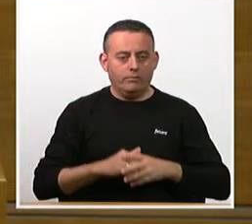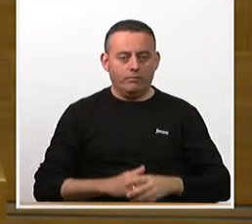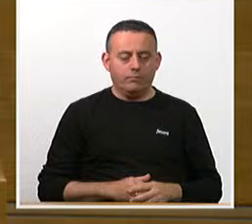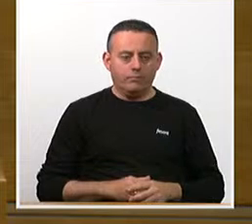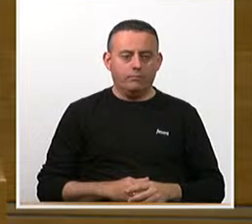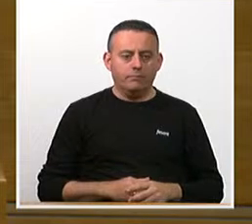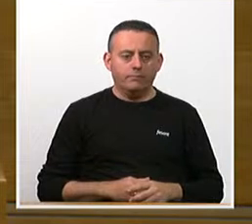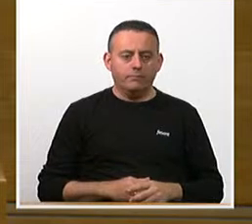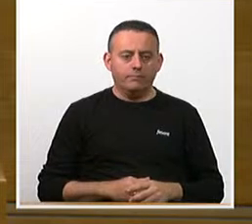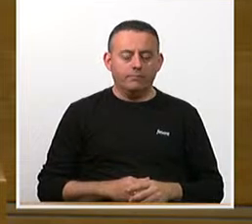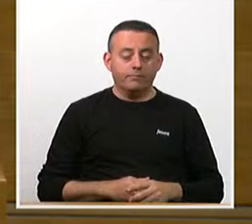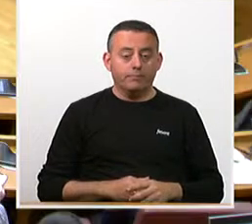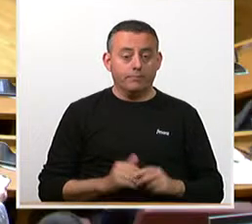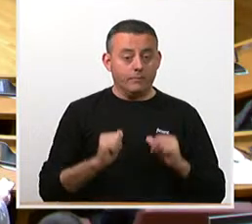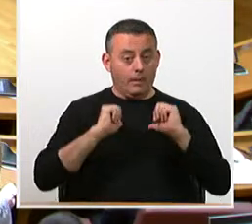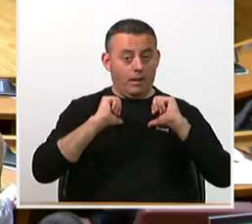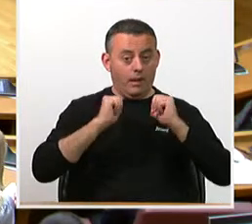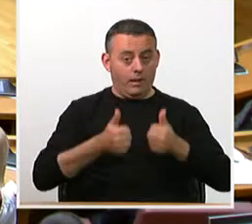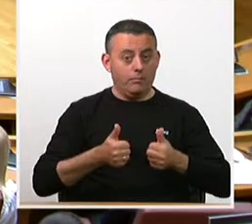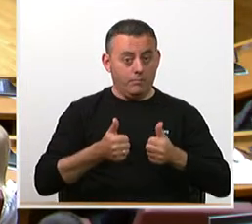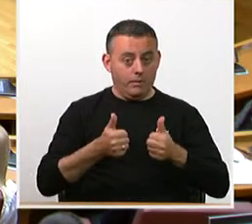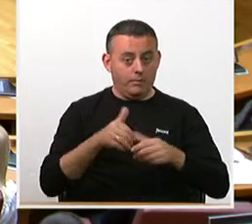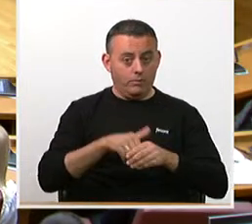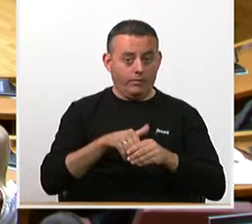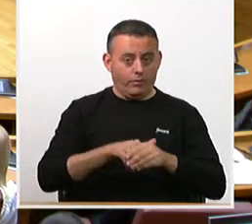9899 comienza la